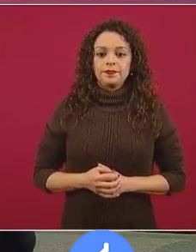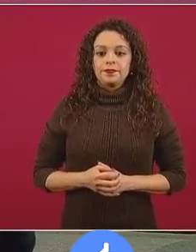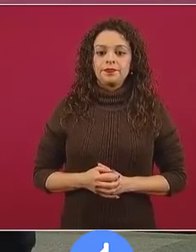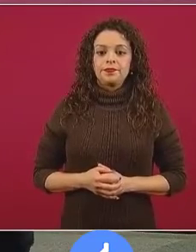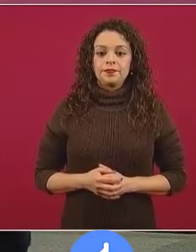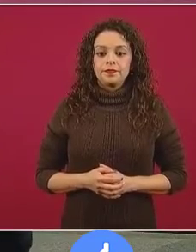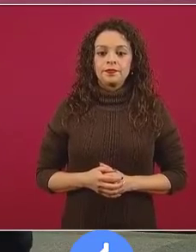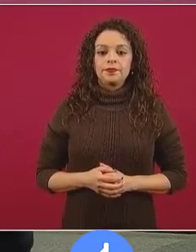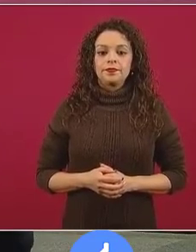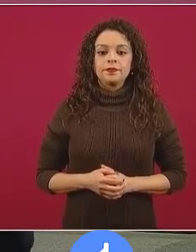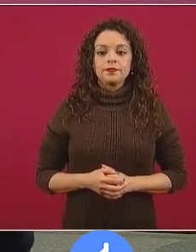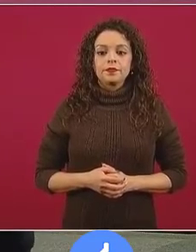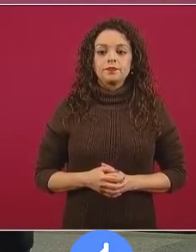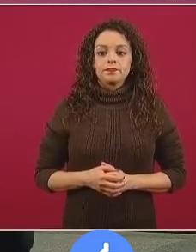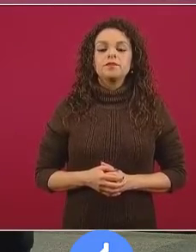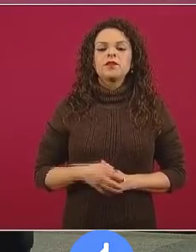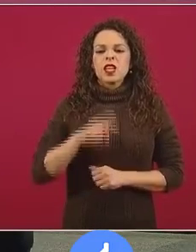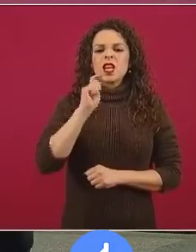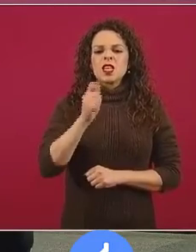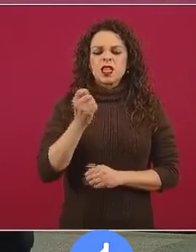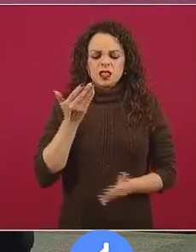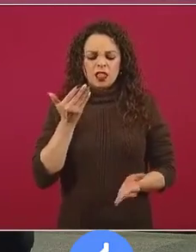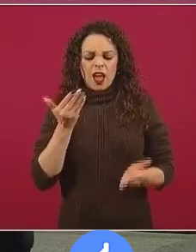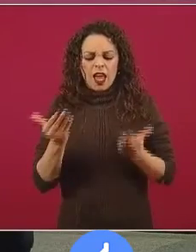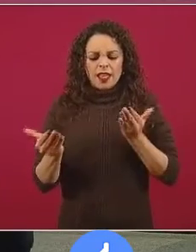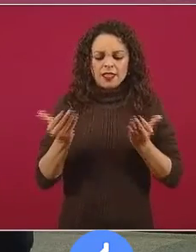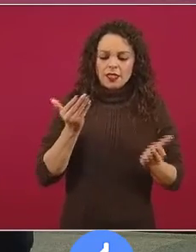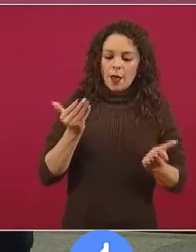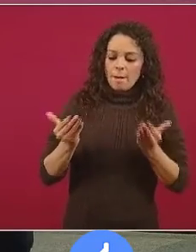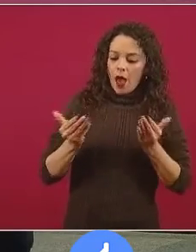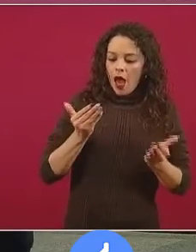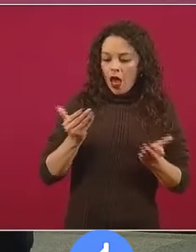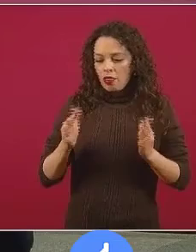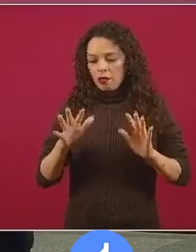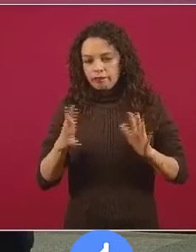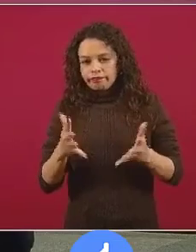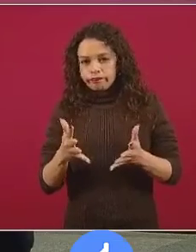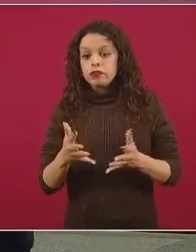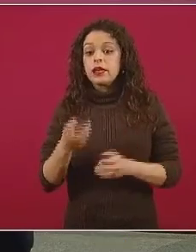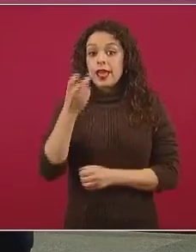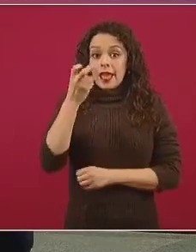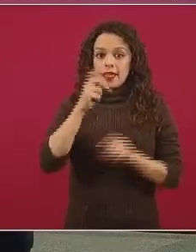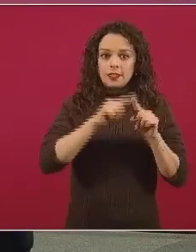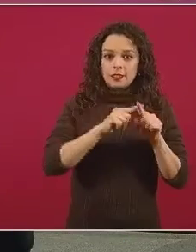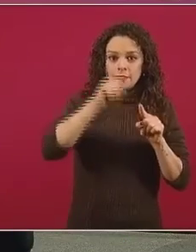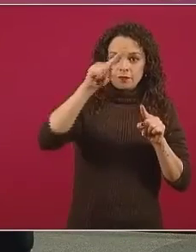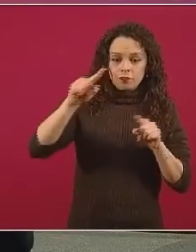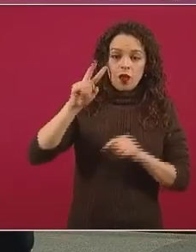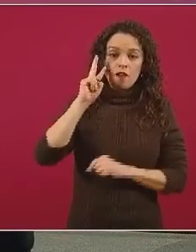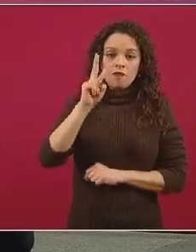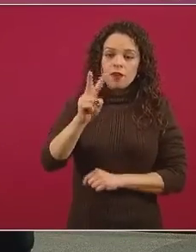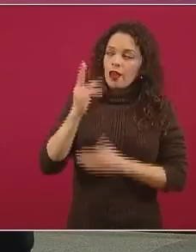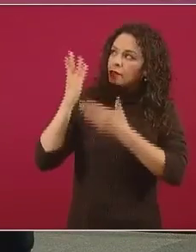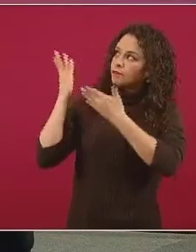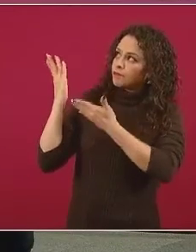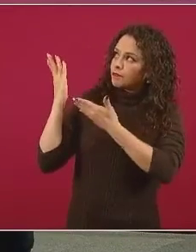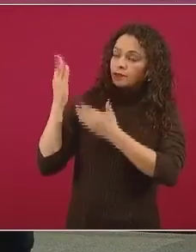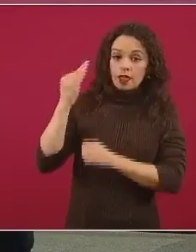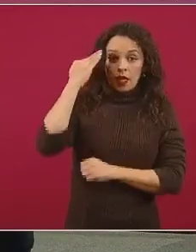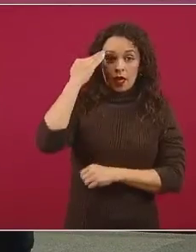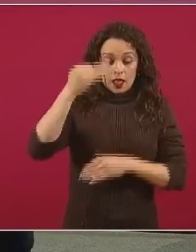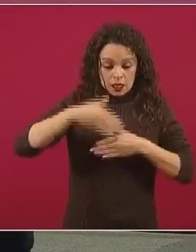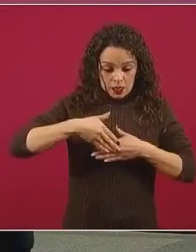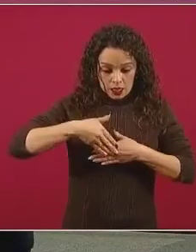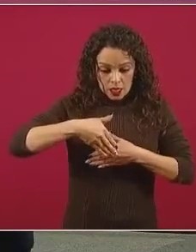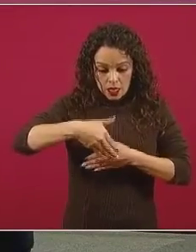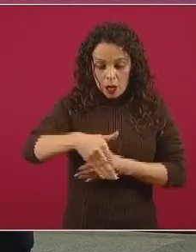Cuando tenemos los casos estimados, lo que podemos ver, y este es el propósito de esta gráfica, es la tendencia en el tiempo. Recordar que toda curva epidémica